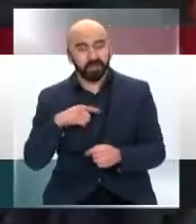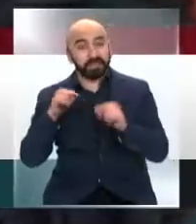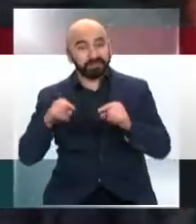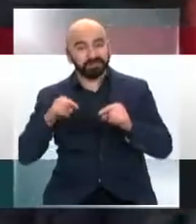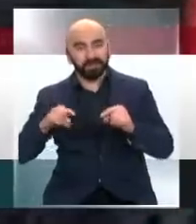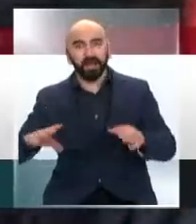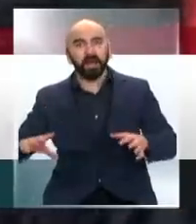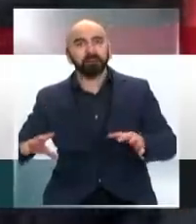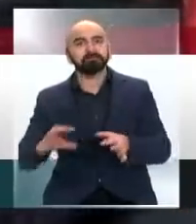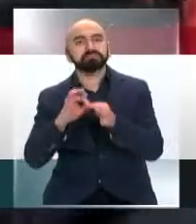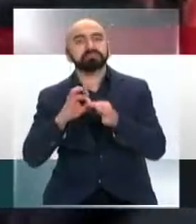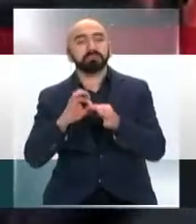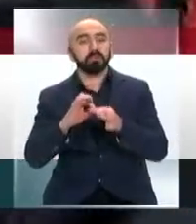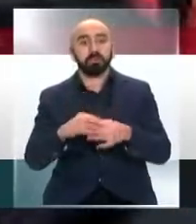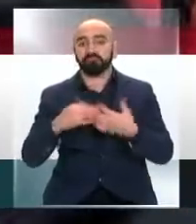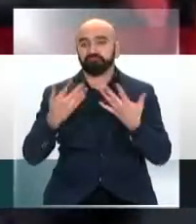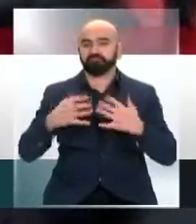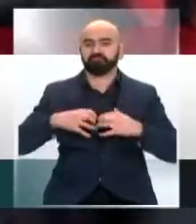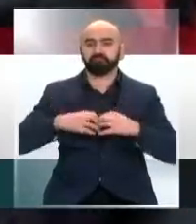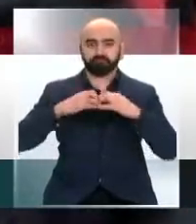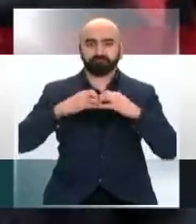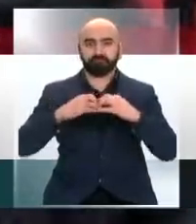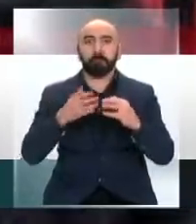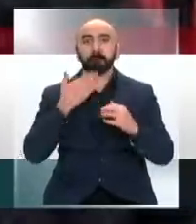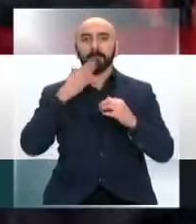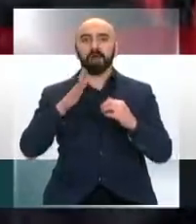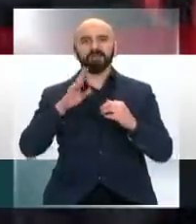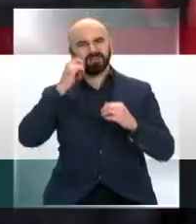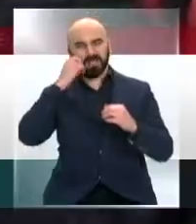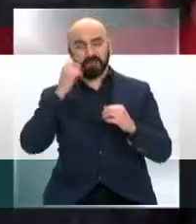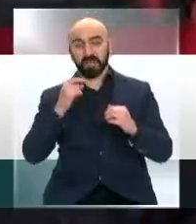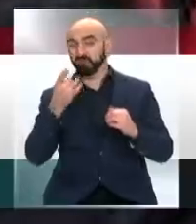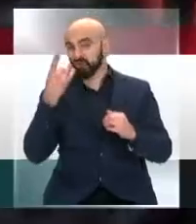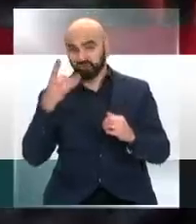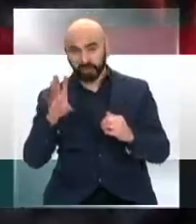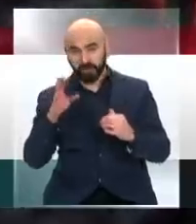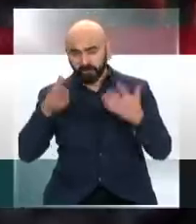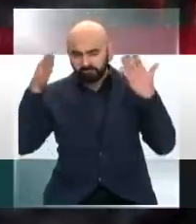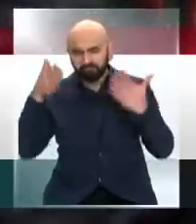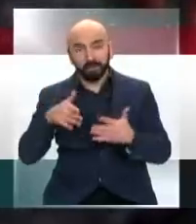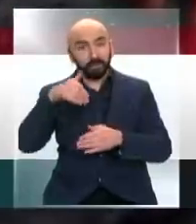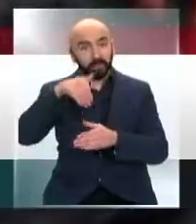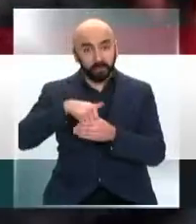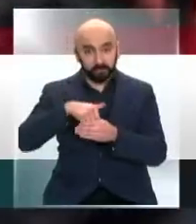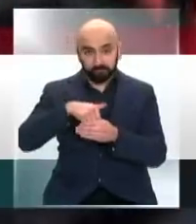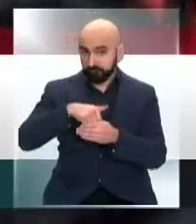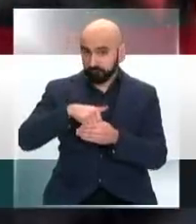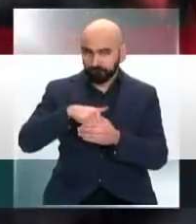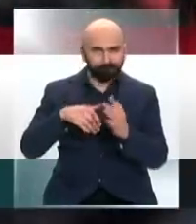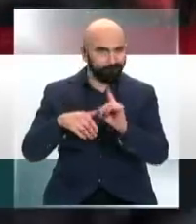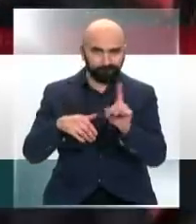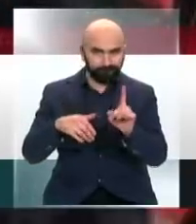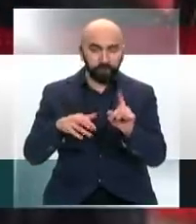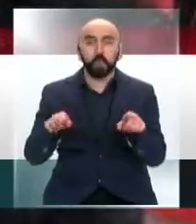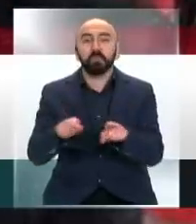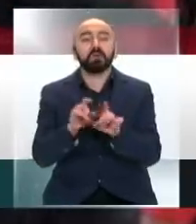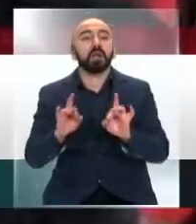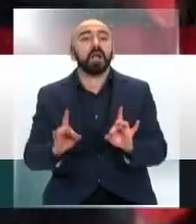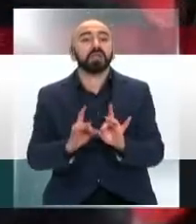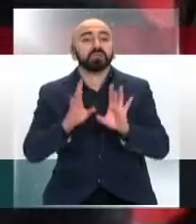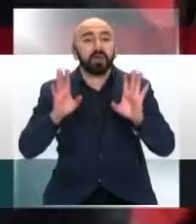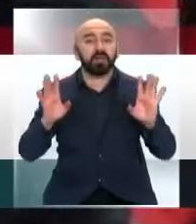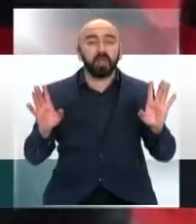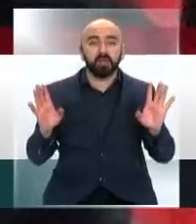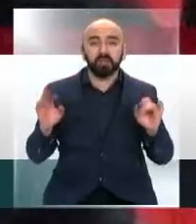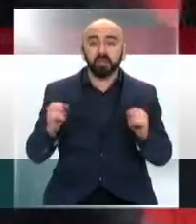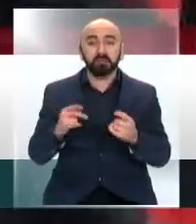forja y se engrandece. No es una alianza electoral, no nació solamente de casualidad para negociar unos